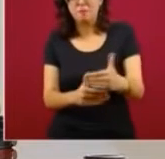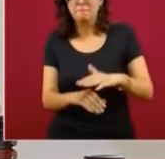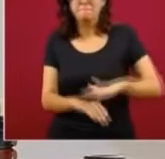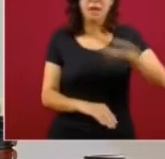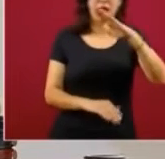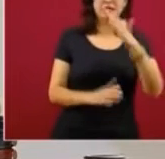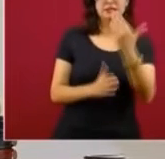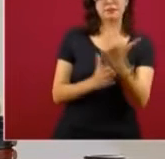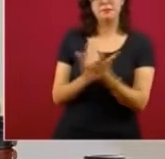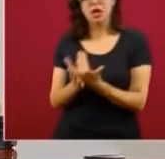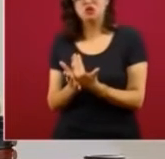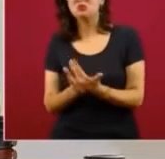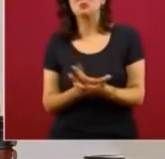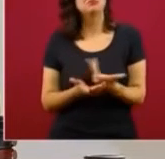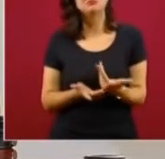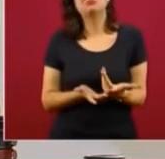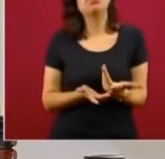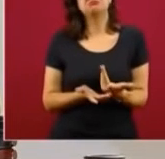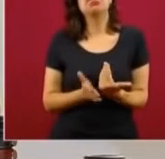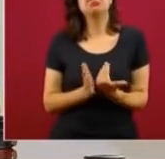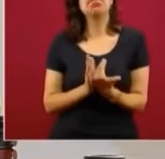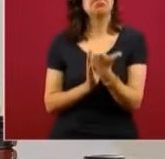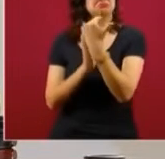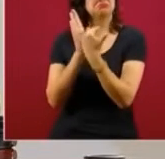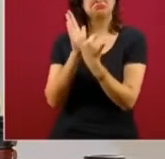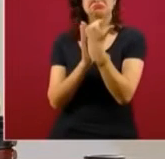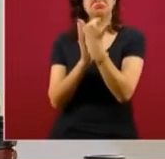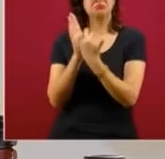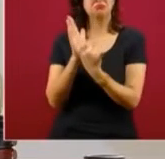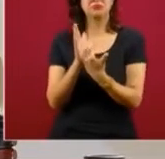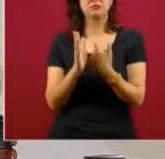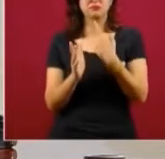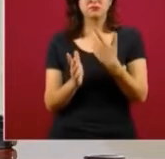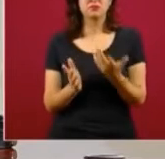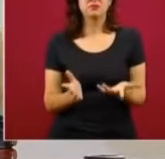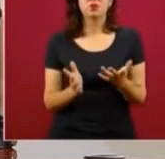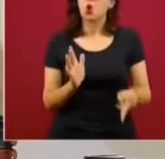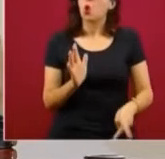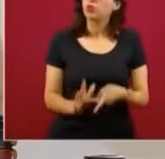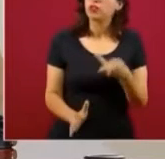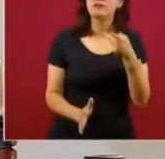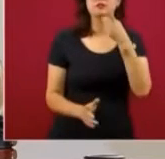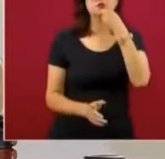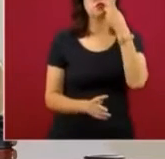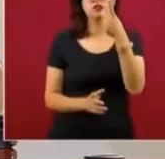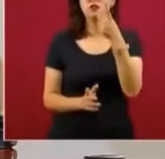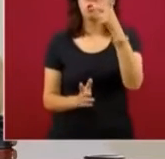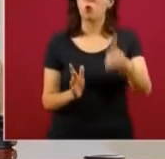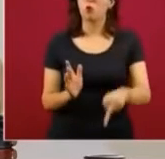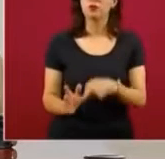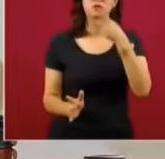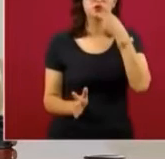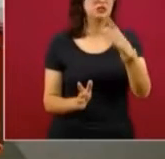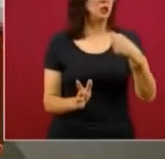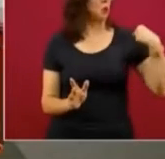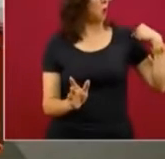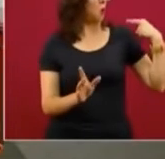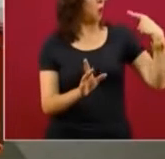después de cumplir sus 18 años en el mundo de las matemáticas, sus obras maestras notables podemos considerar el método